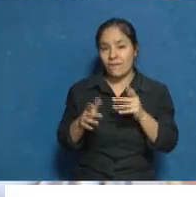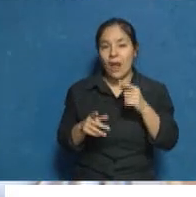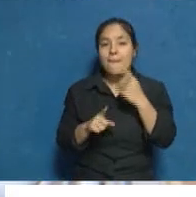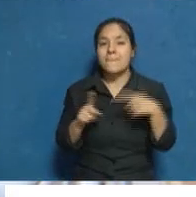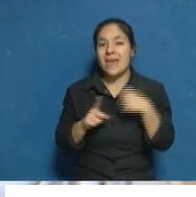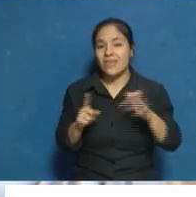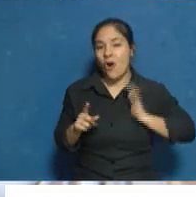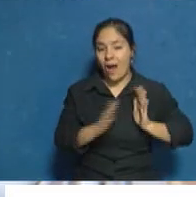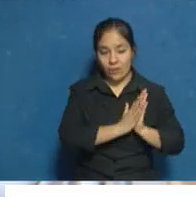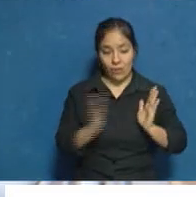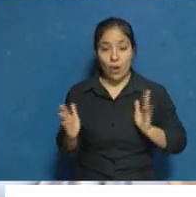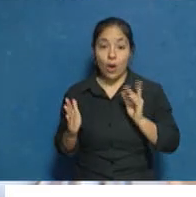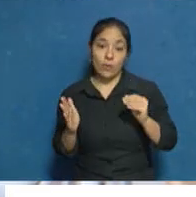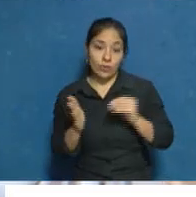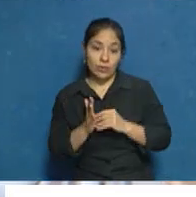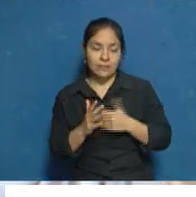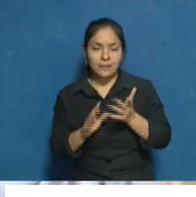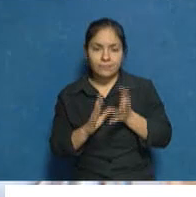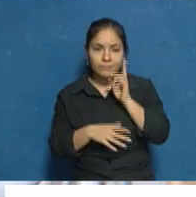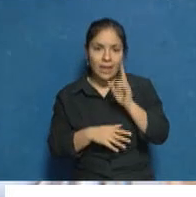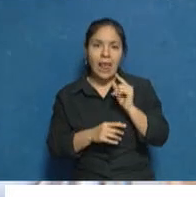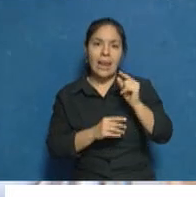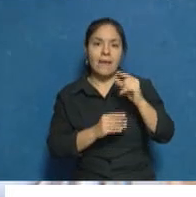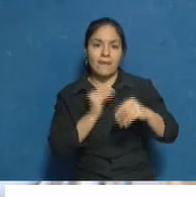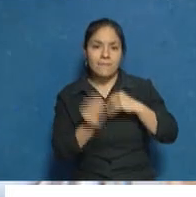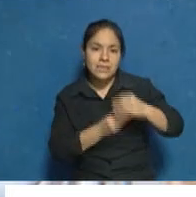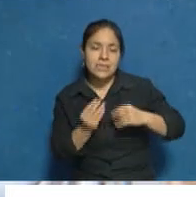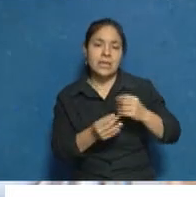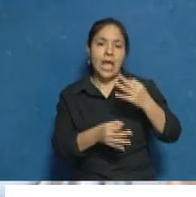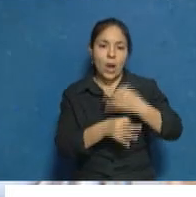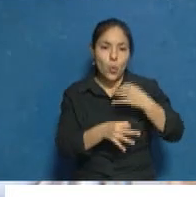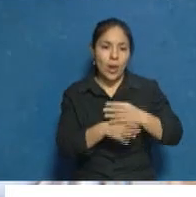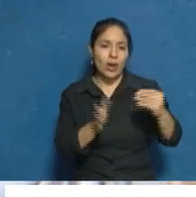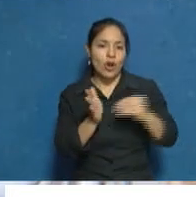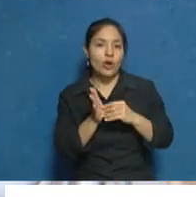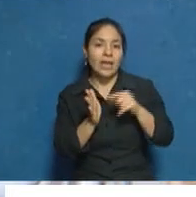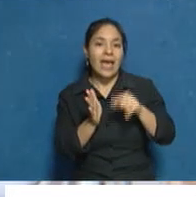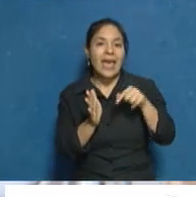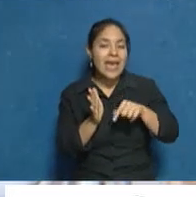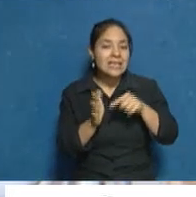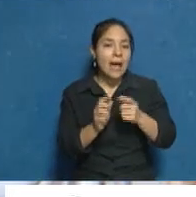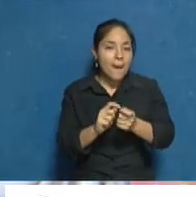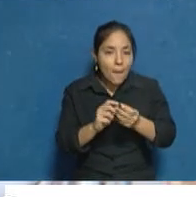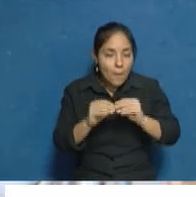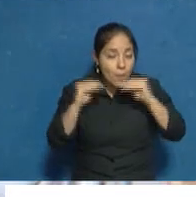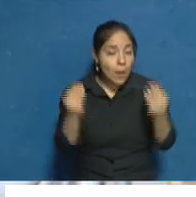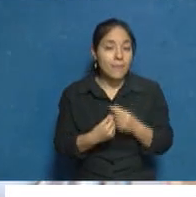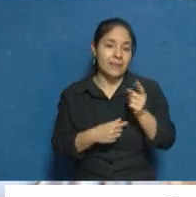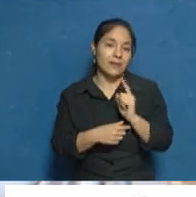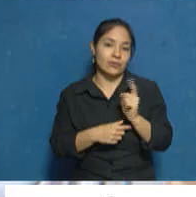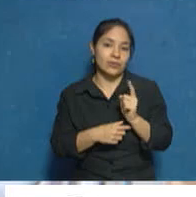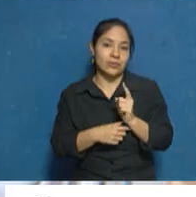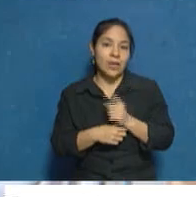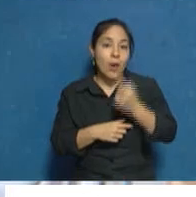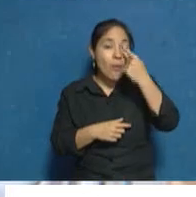una lectura hacia las familias, hacia la propia institución. Esa nota no se va a promediar, sino que la nota que